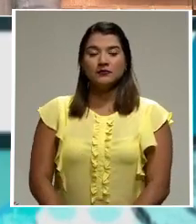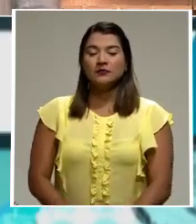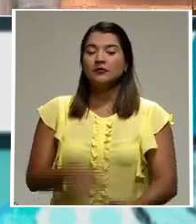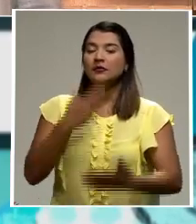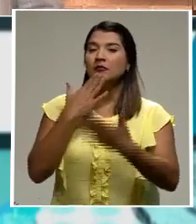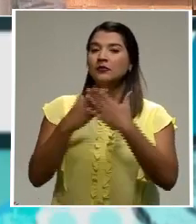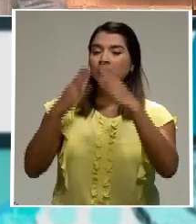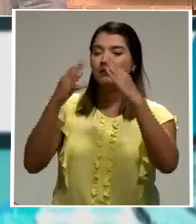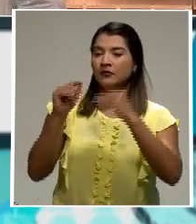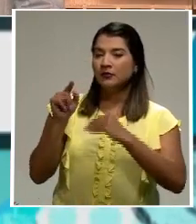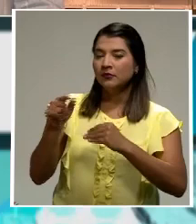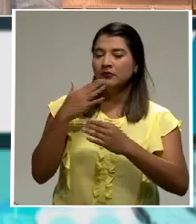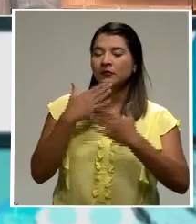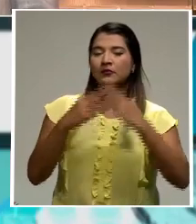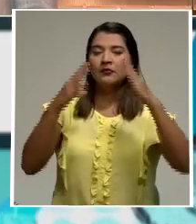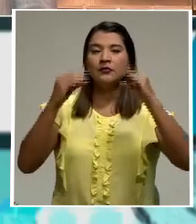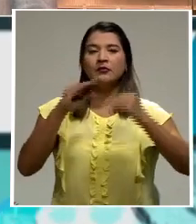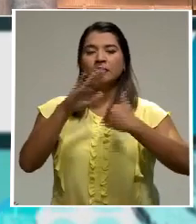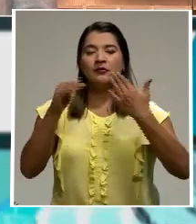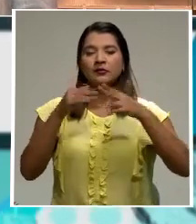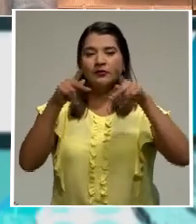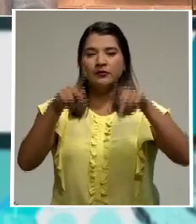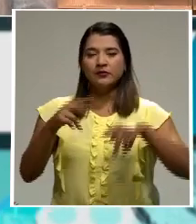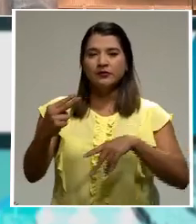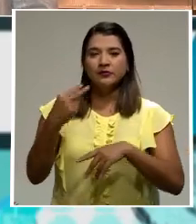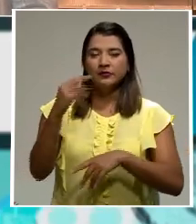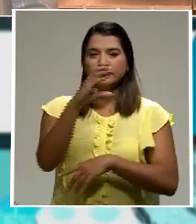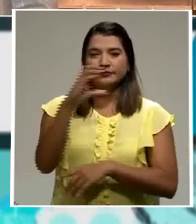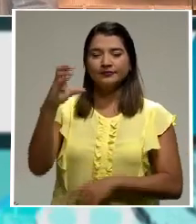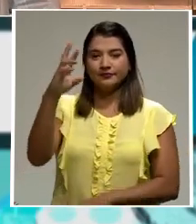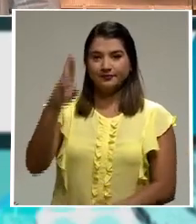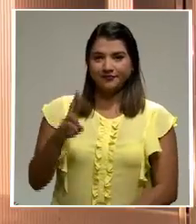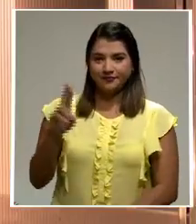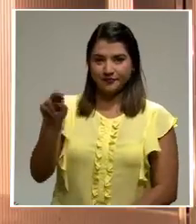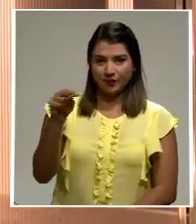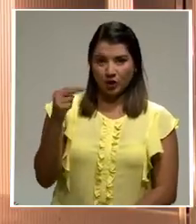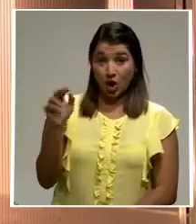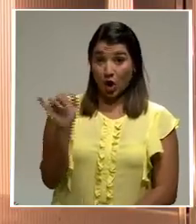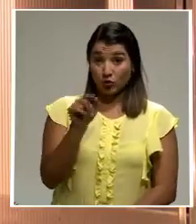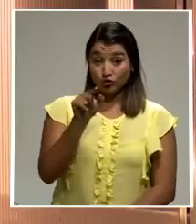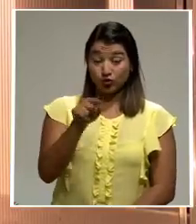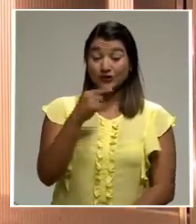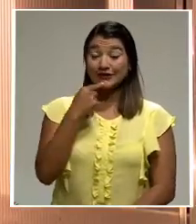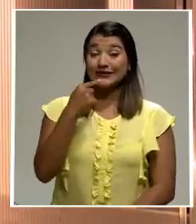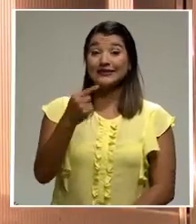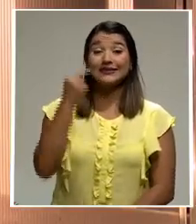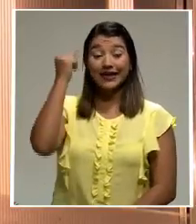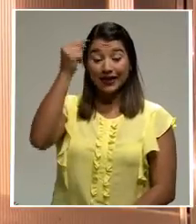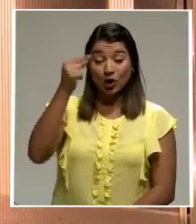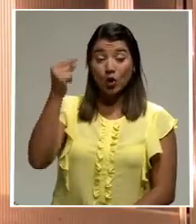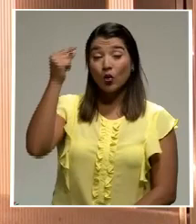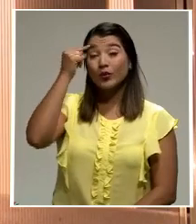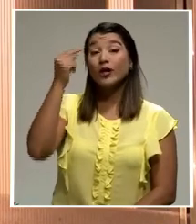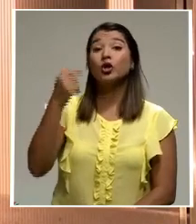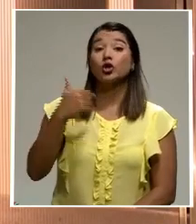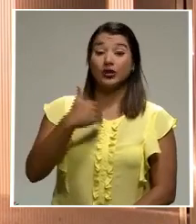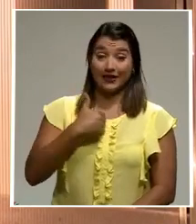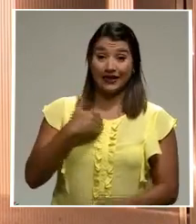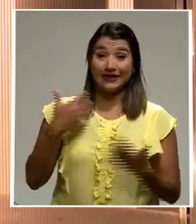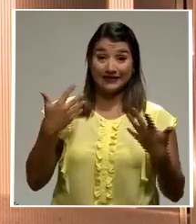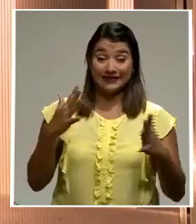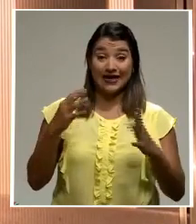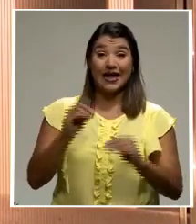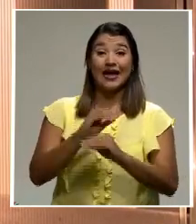Buenas noches, Ernesto, y buenas noches a todos los que nos siguen a través de Costa Rica Noticias. Como usted lo dice, el gobierno tiene pues claro